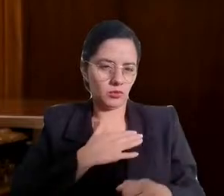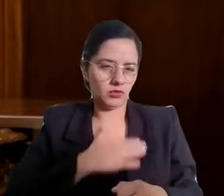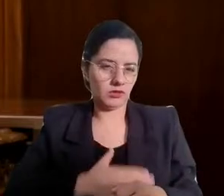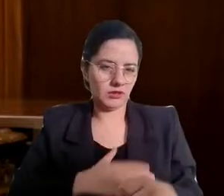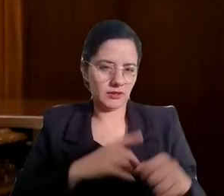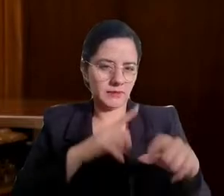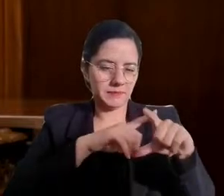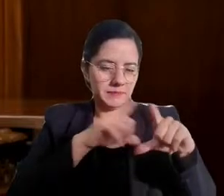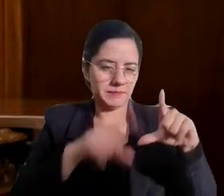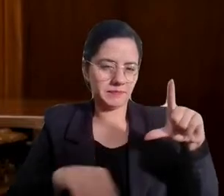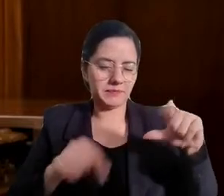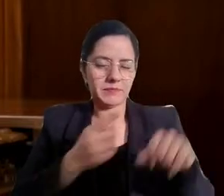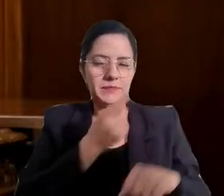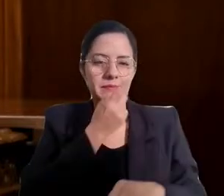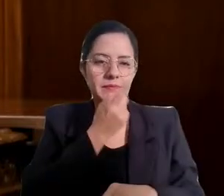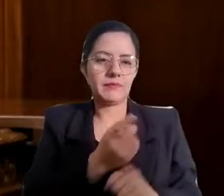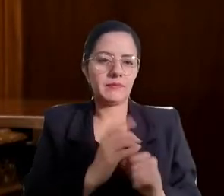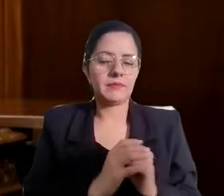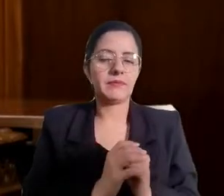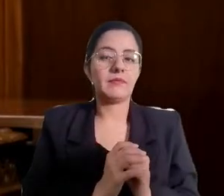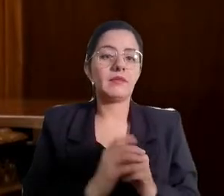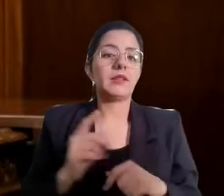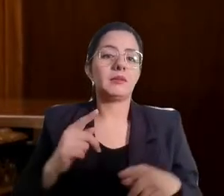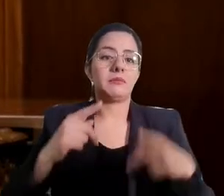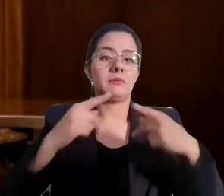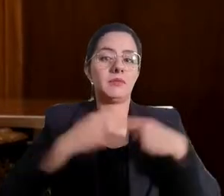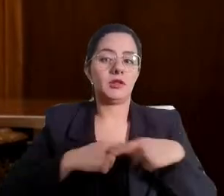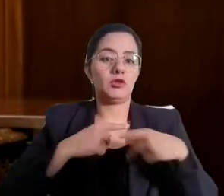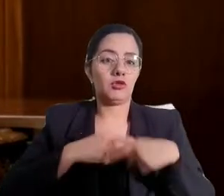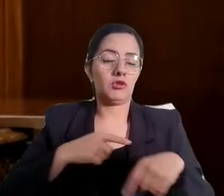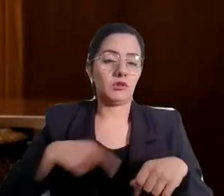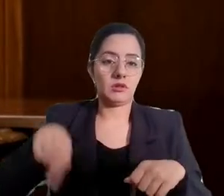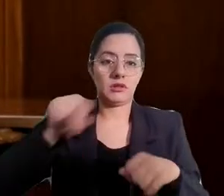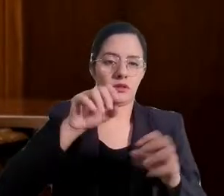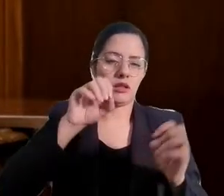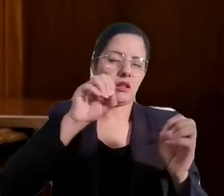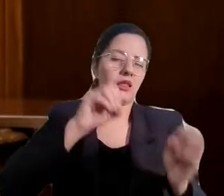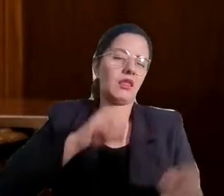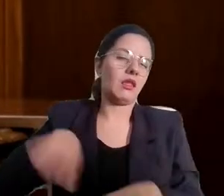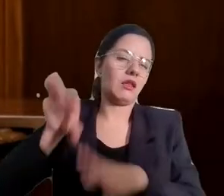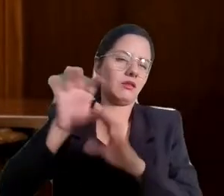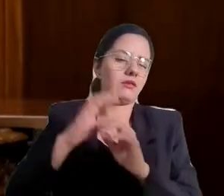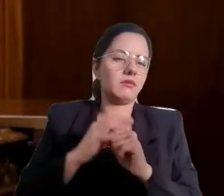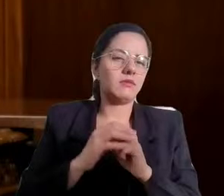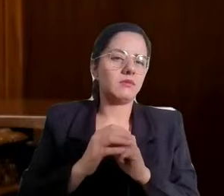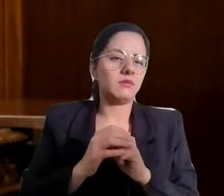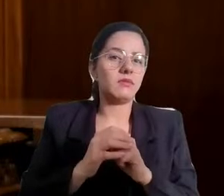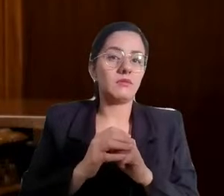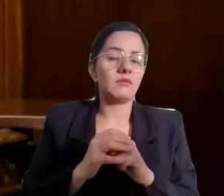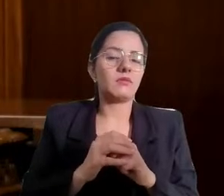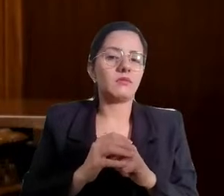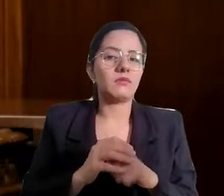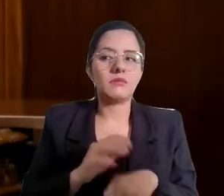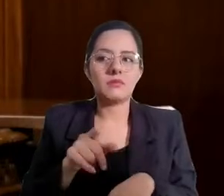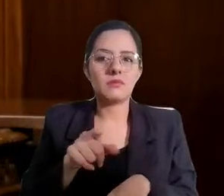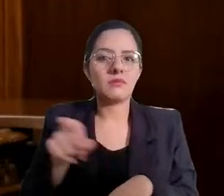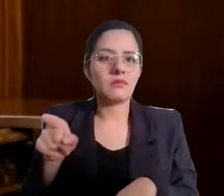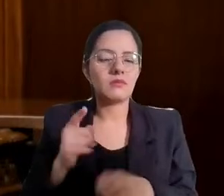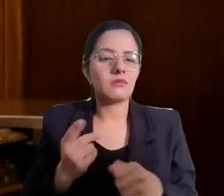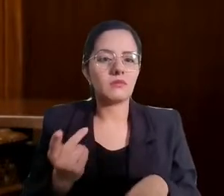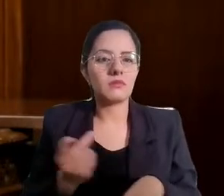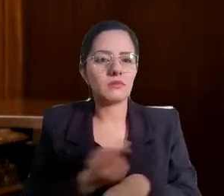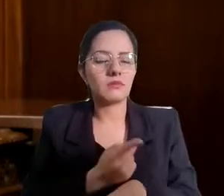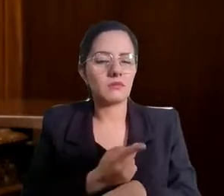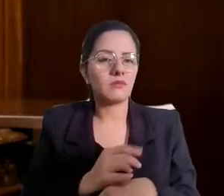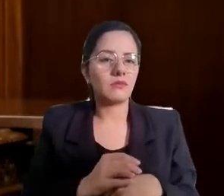sentido de que el abandono de personas se da en el momento en que el obligado o quien tiene